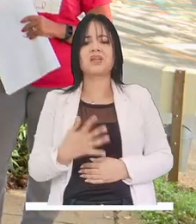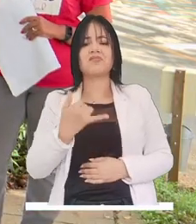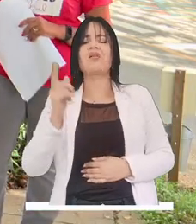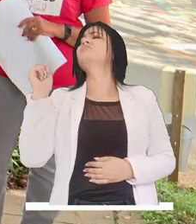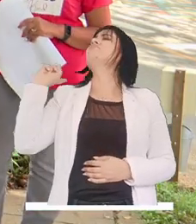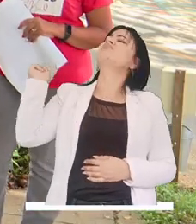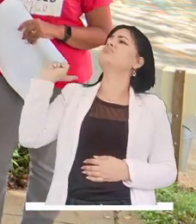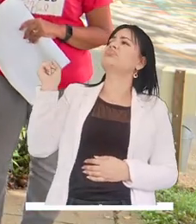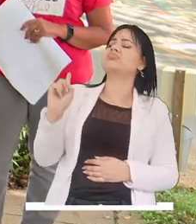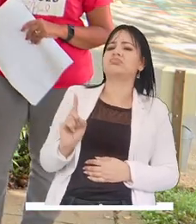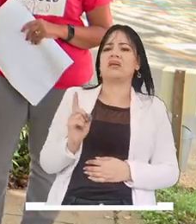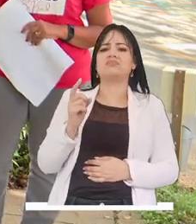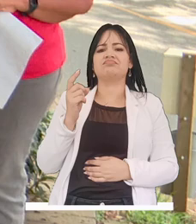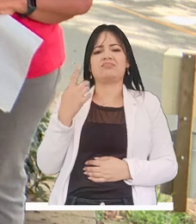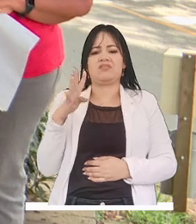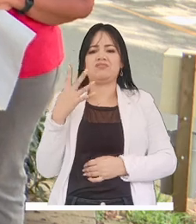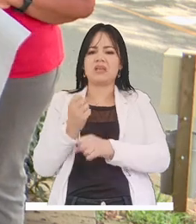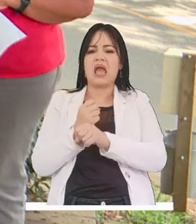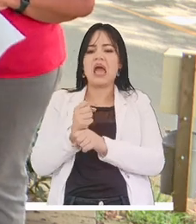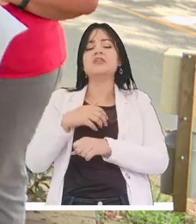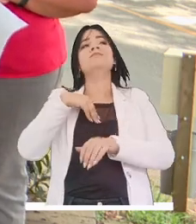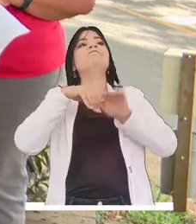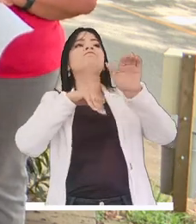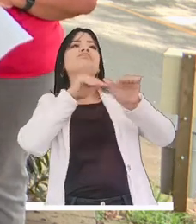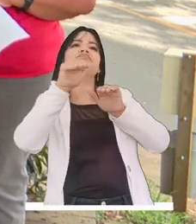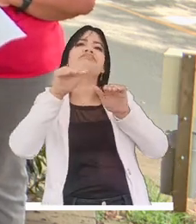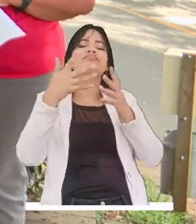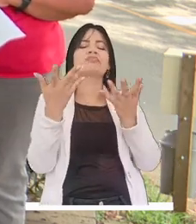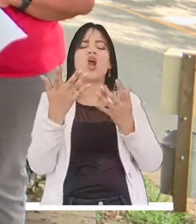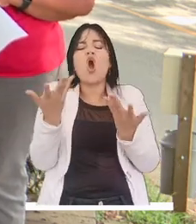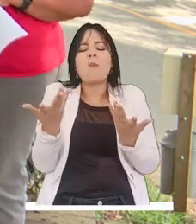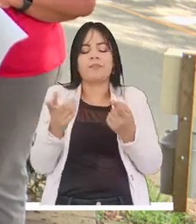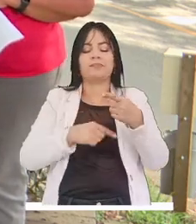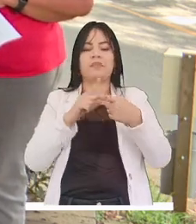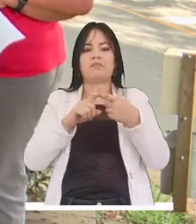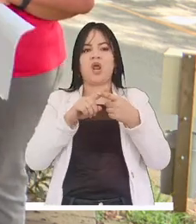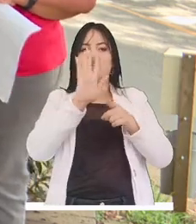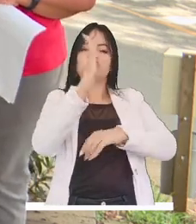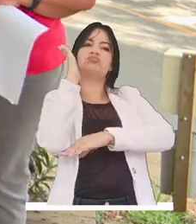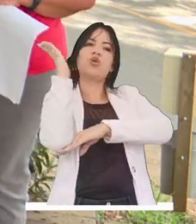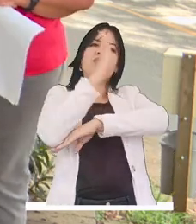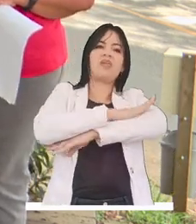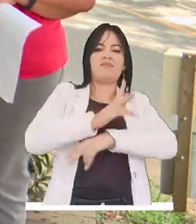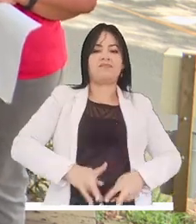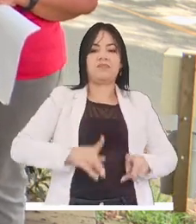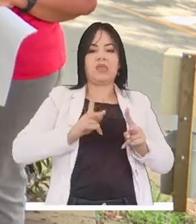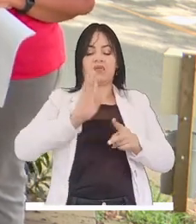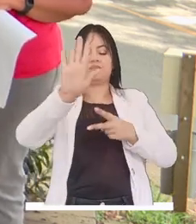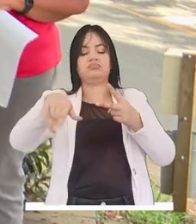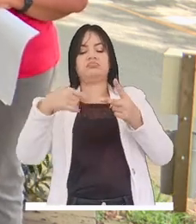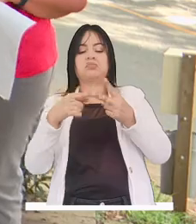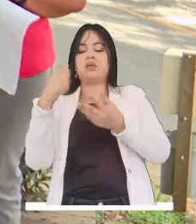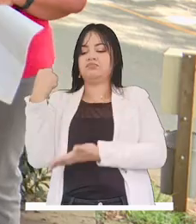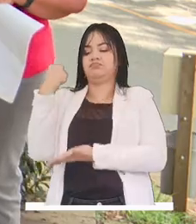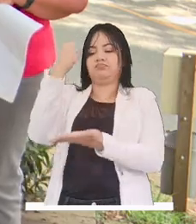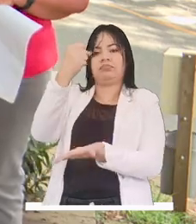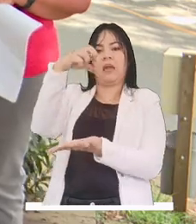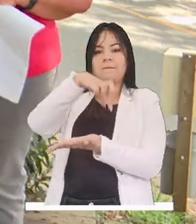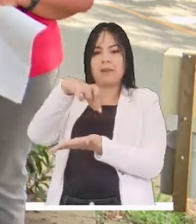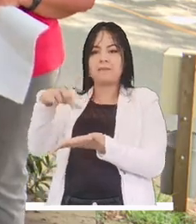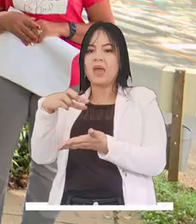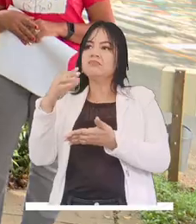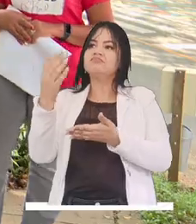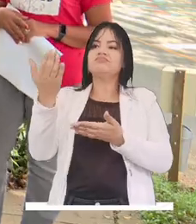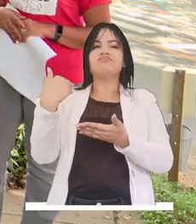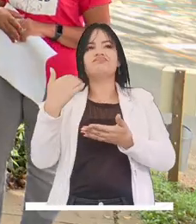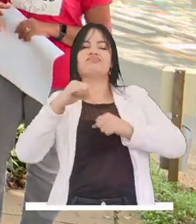venimos gestionando este espacio. Primero con recursos que se hicieron en jornadas de vida, después con presupuesto